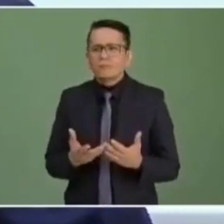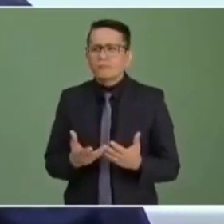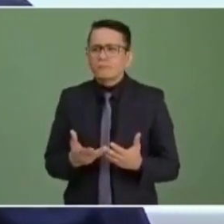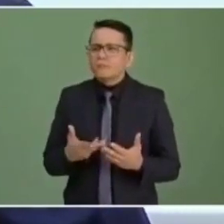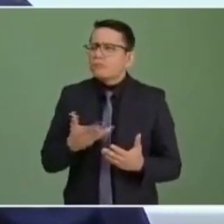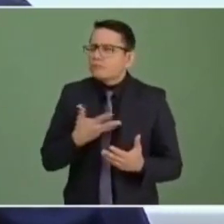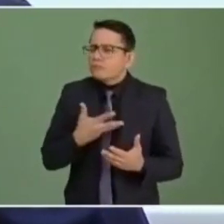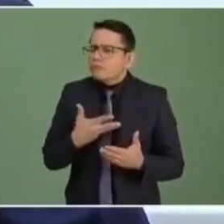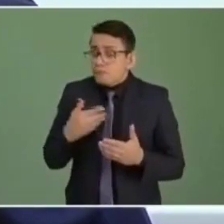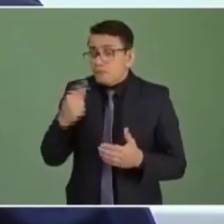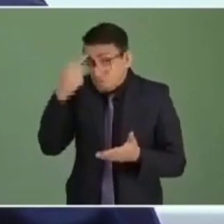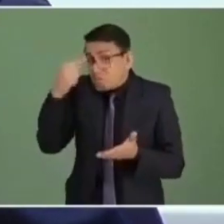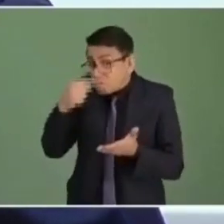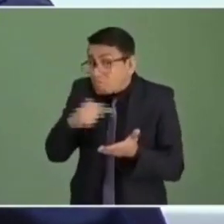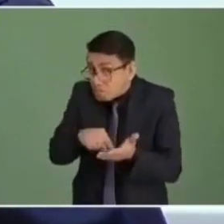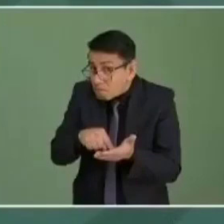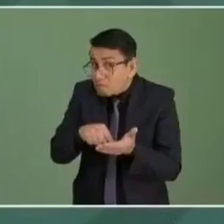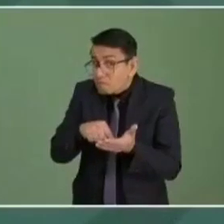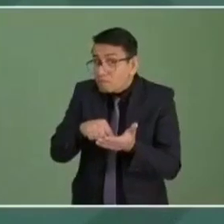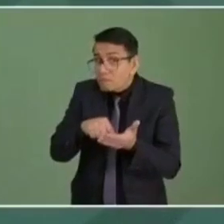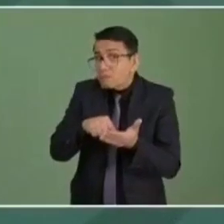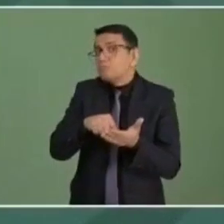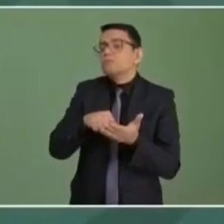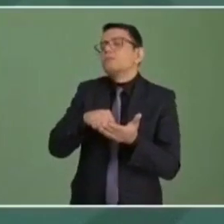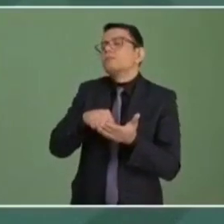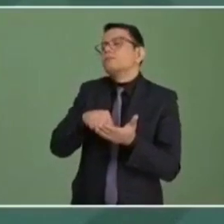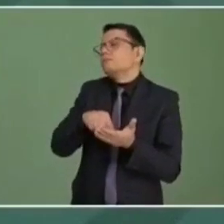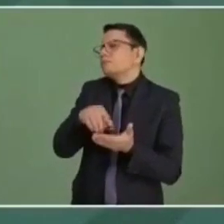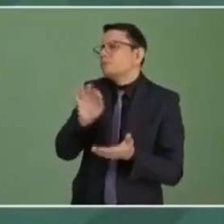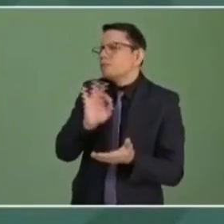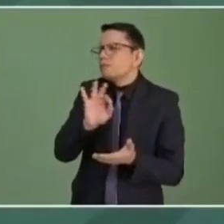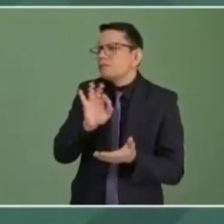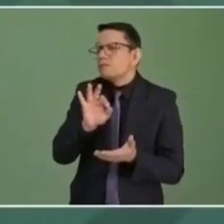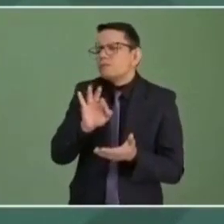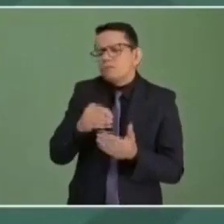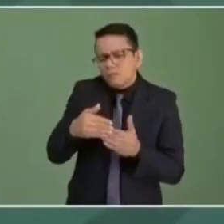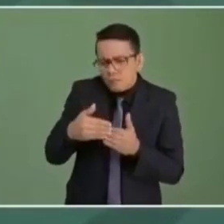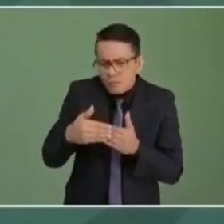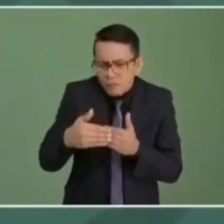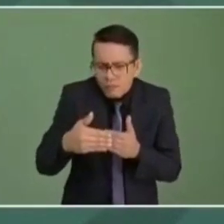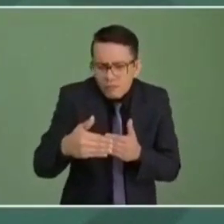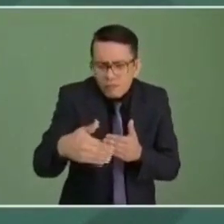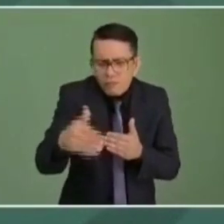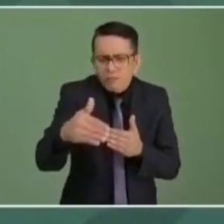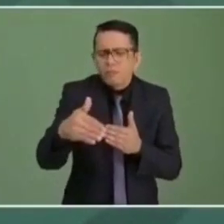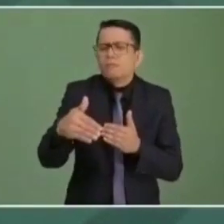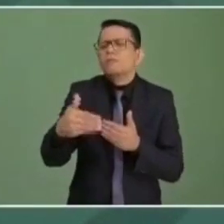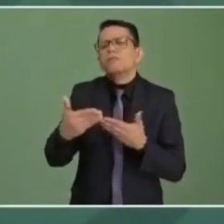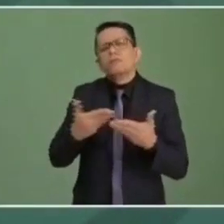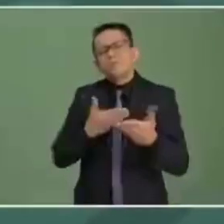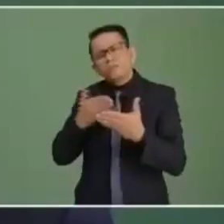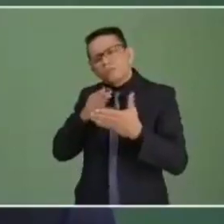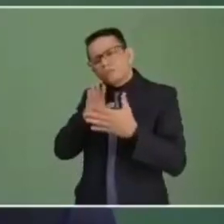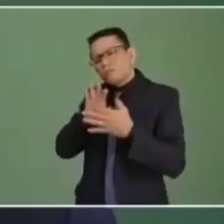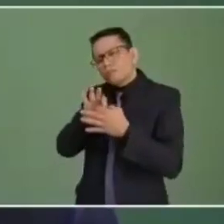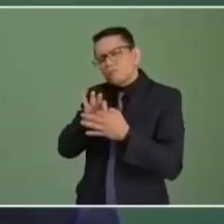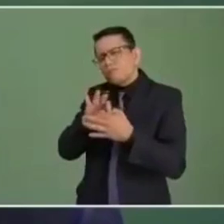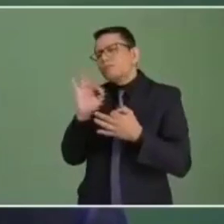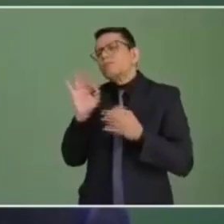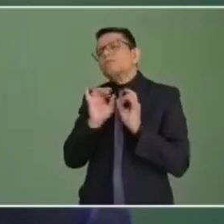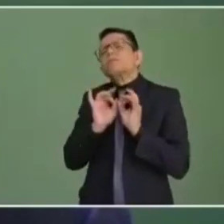cree conveniente, el que se le pregunte a los ciudadanos si